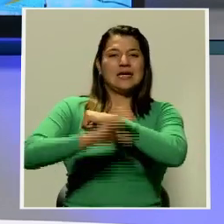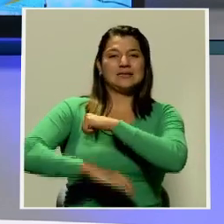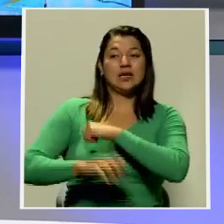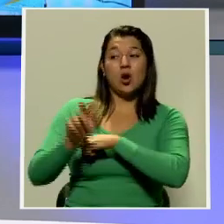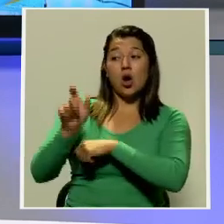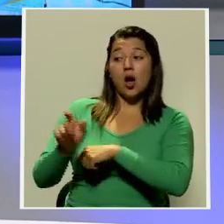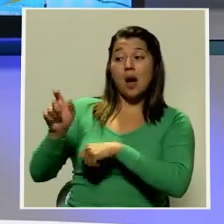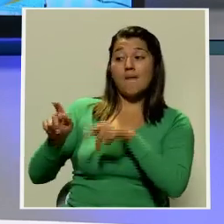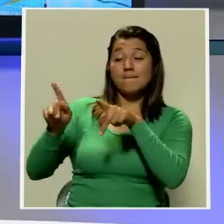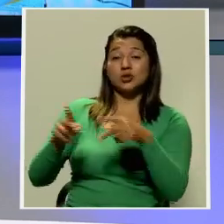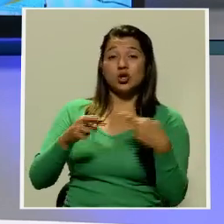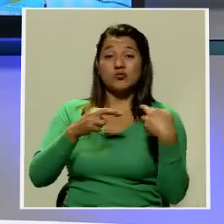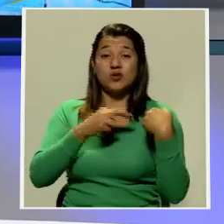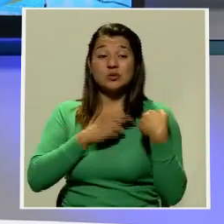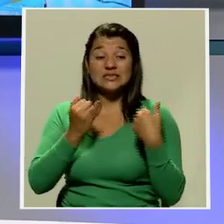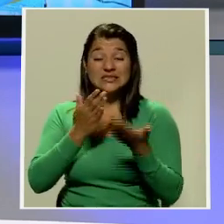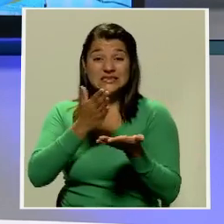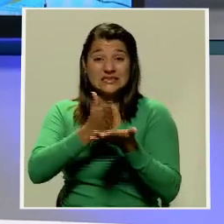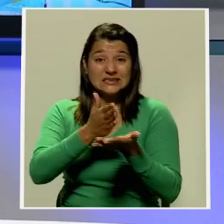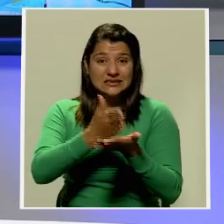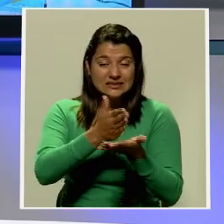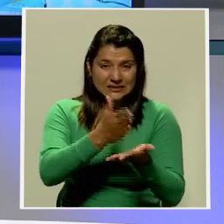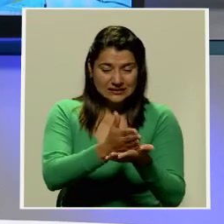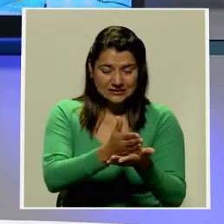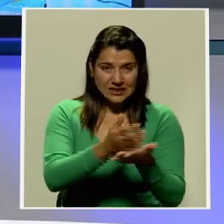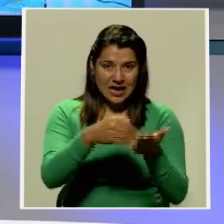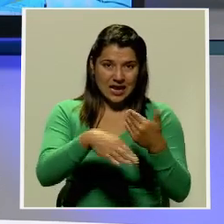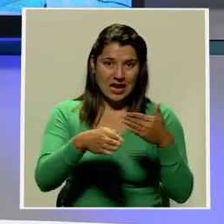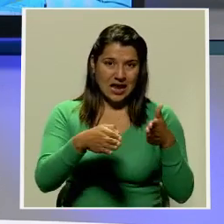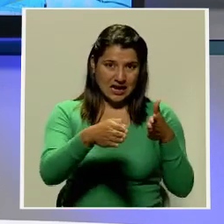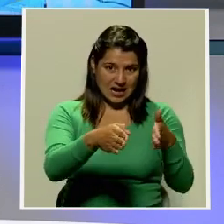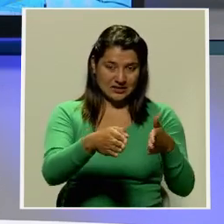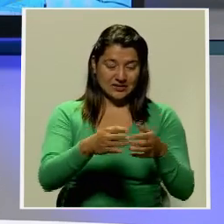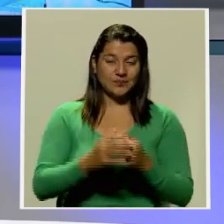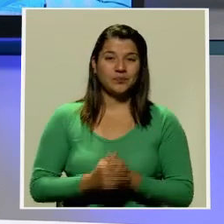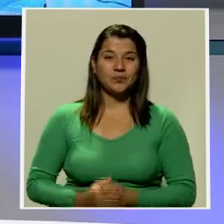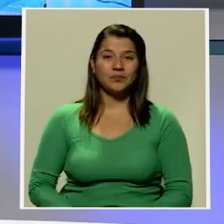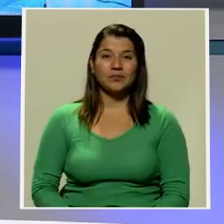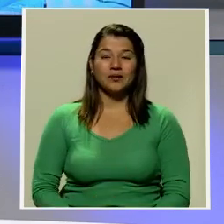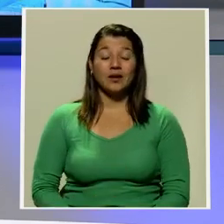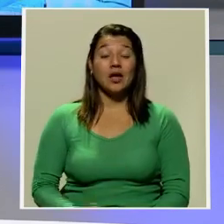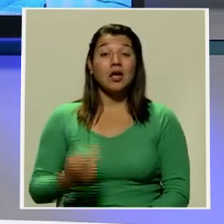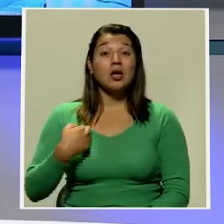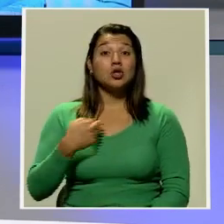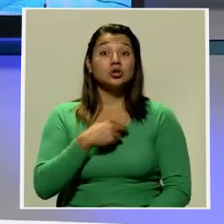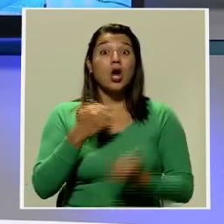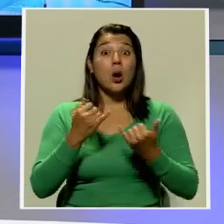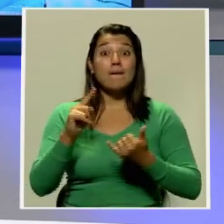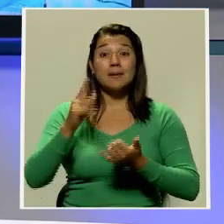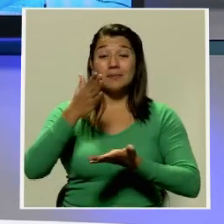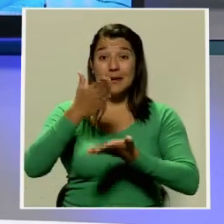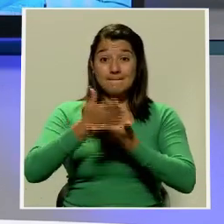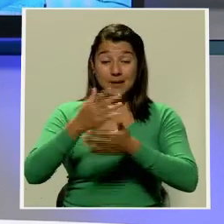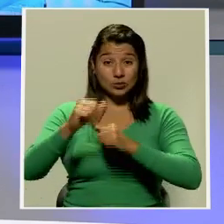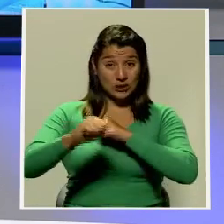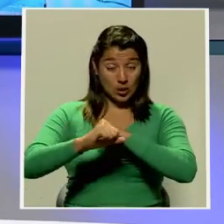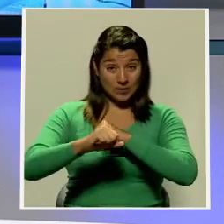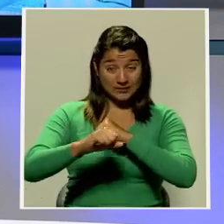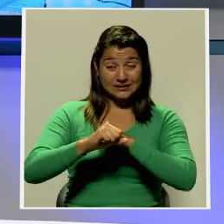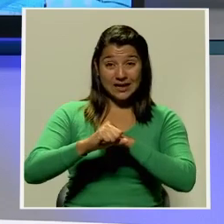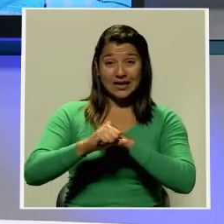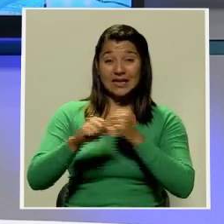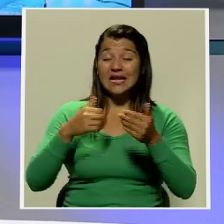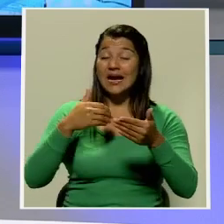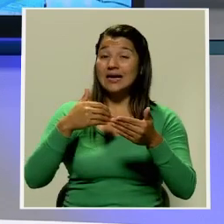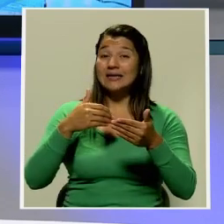violente, a quien acose, a quien abuse a las mujeres en la calle. Vamos a hacer nuestra primera pausa